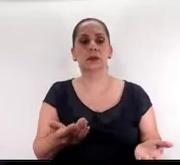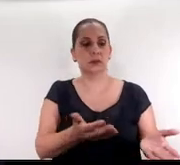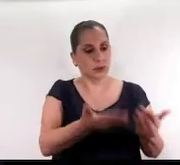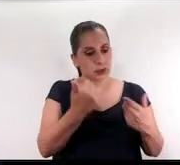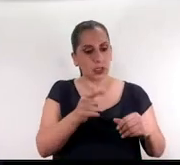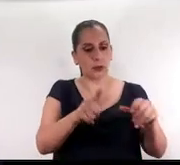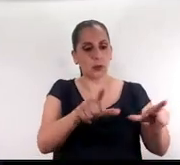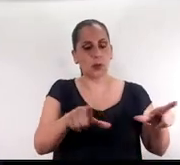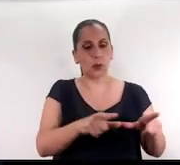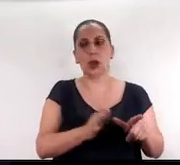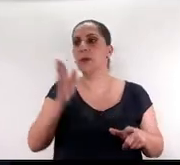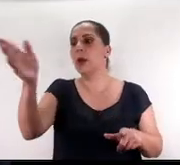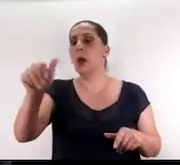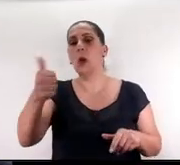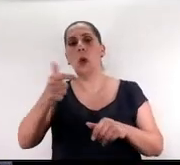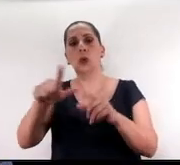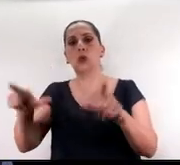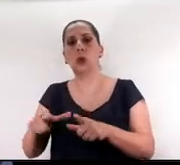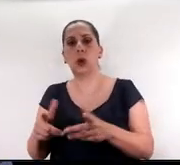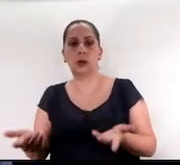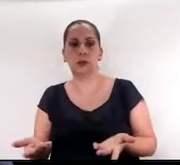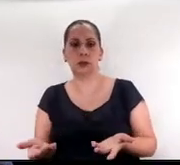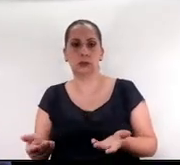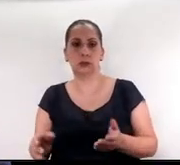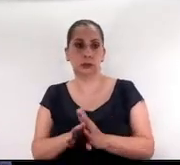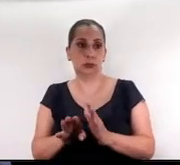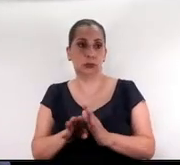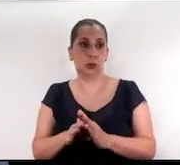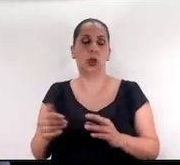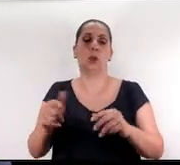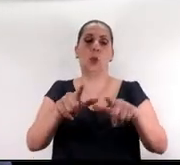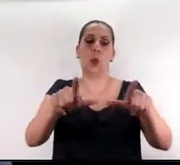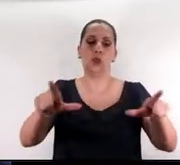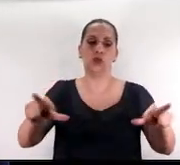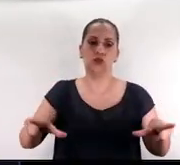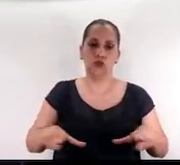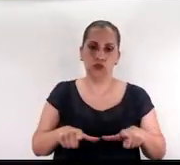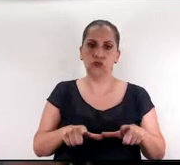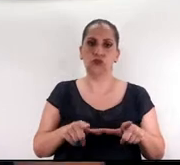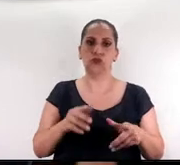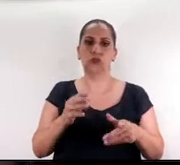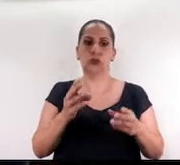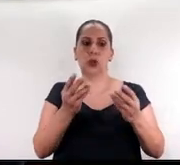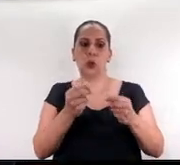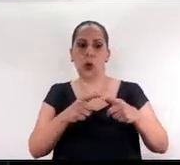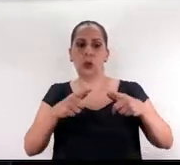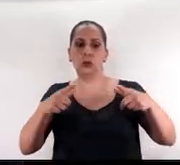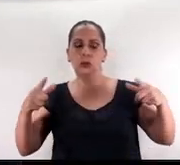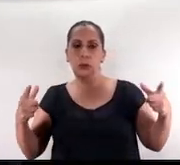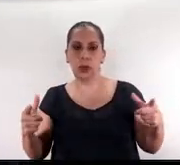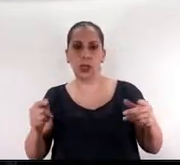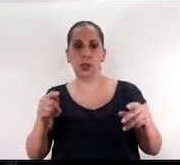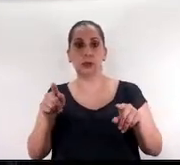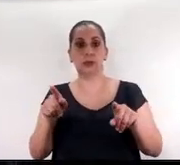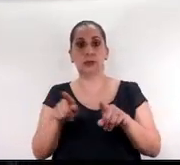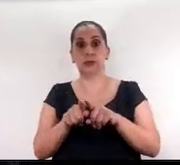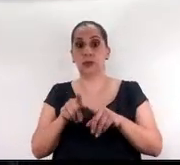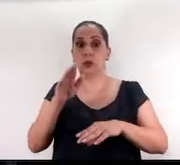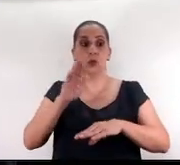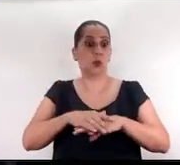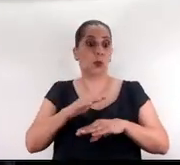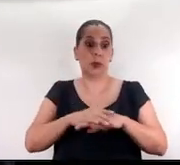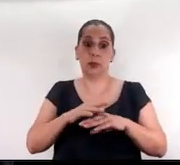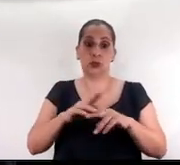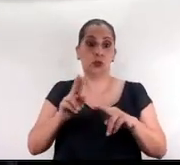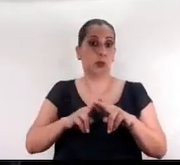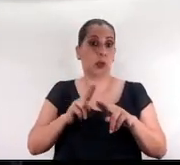Básicamente, si ponemos una regulación de tamaño de lote de tal magnitud, y además como no hay permisos de uso de suelo o